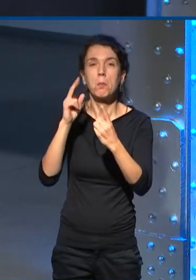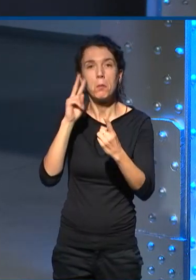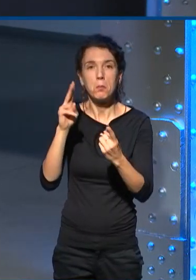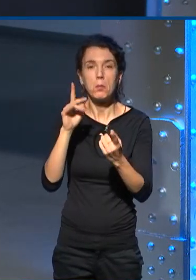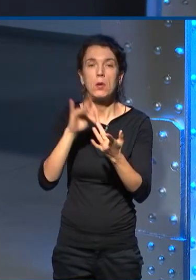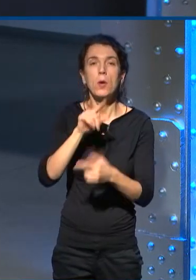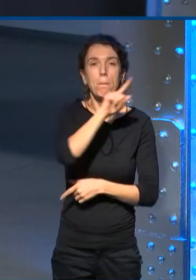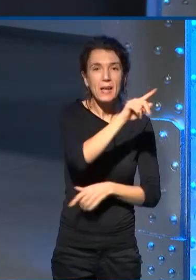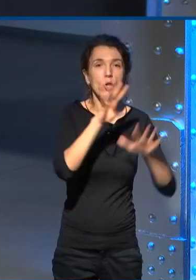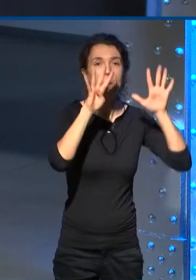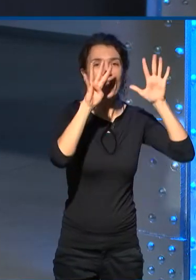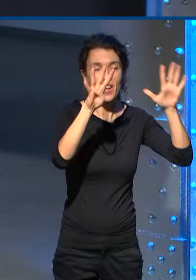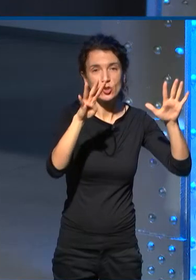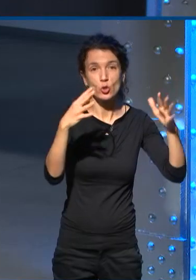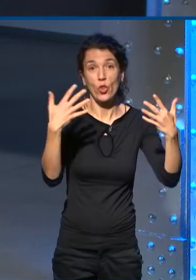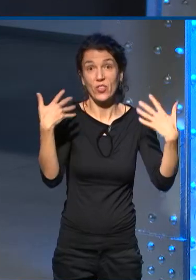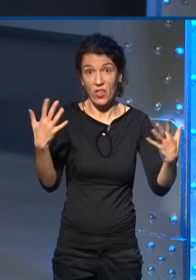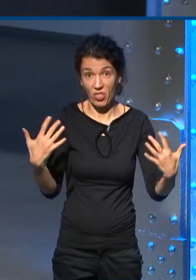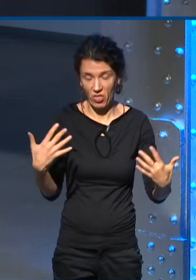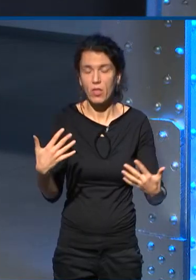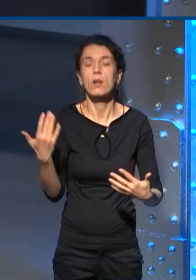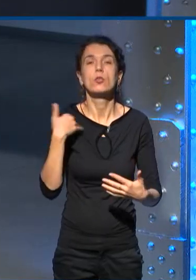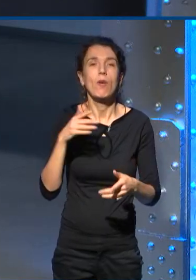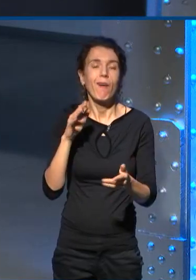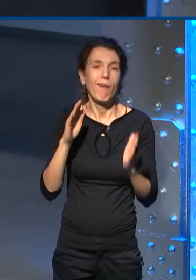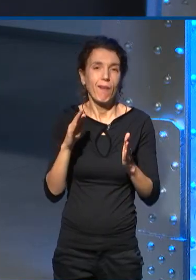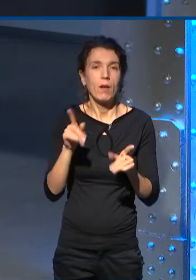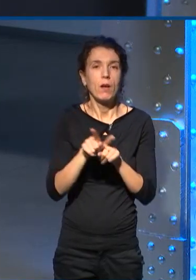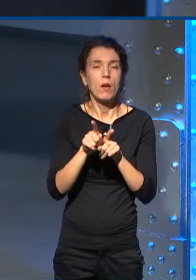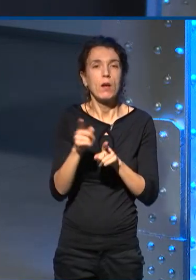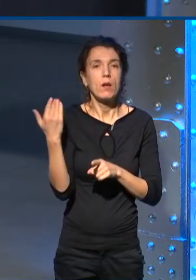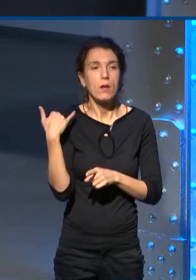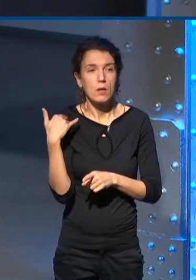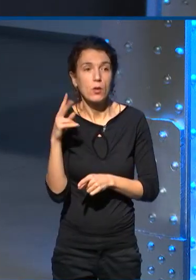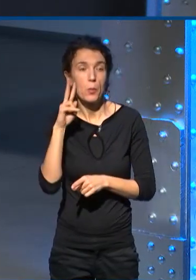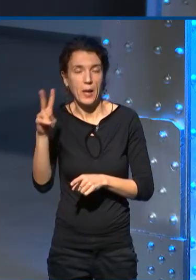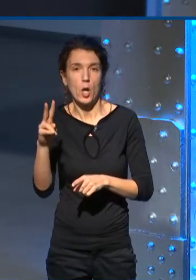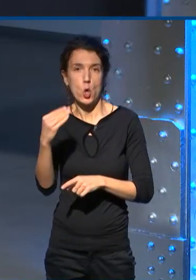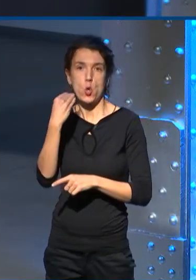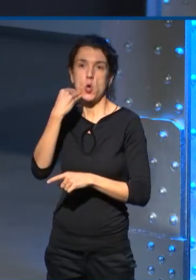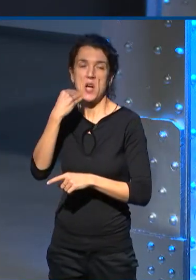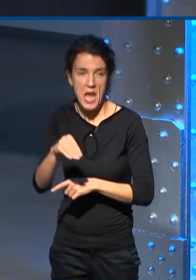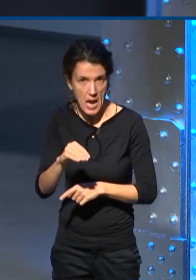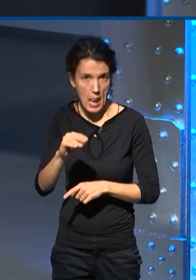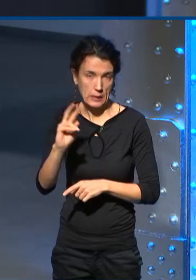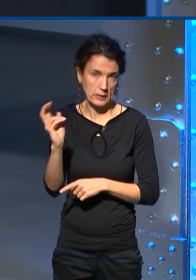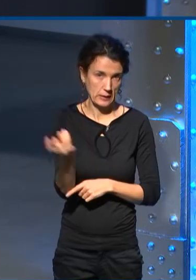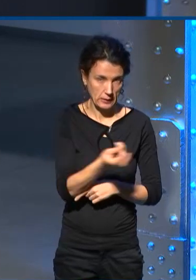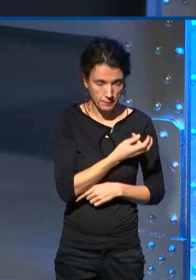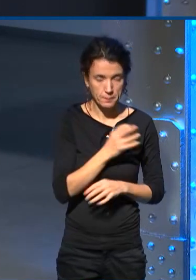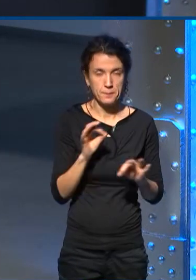esto es 1910, todo lo que ha contado Ignacio de los marcianos. Le echa el aliento y le congela, etcétera, etcétera.